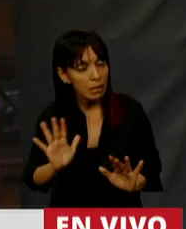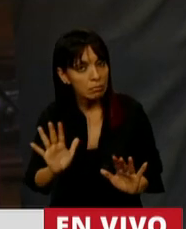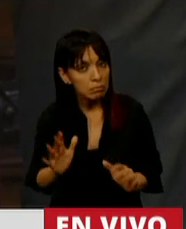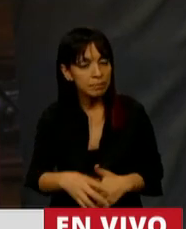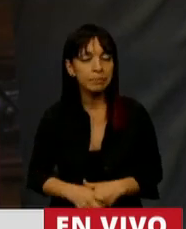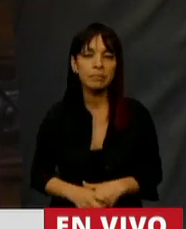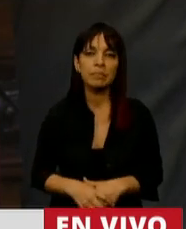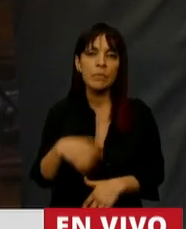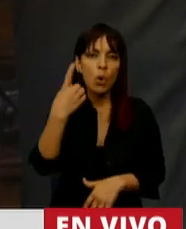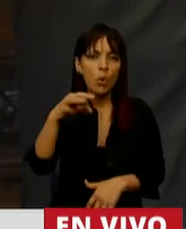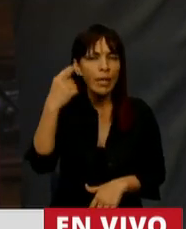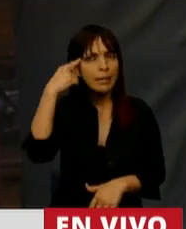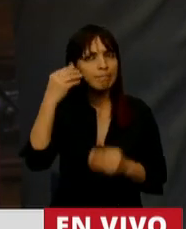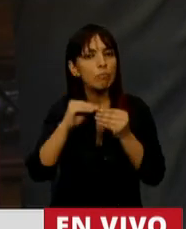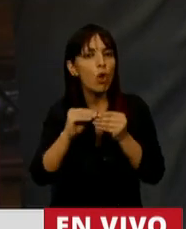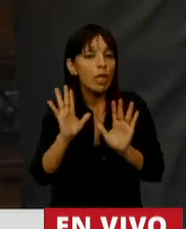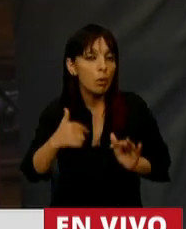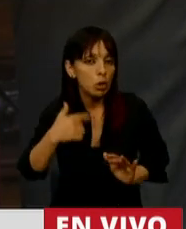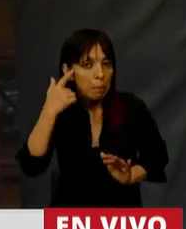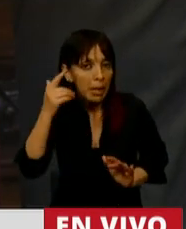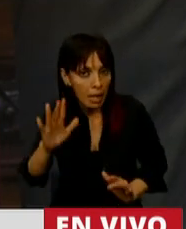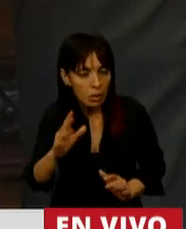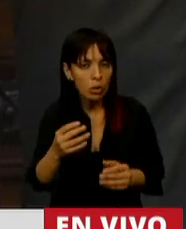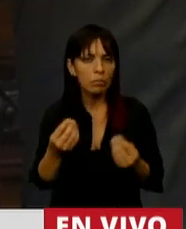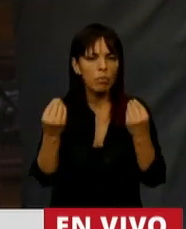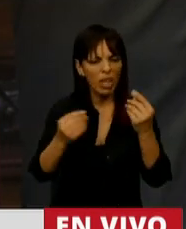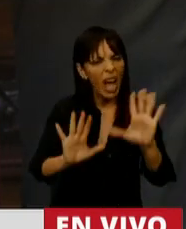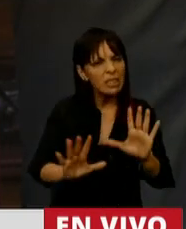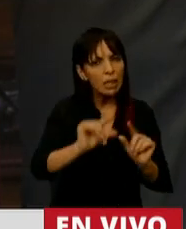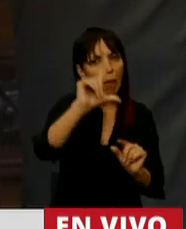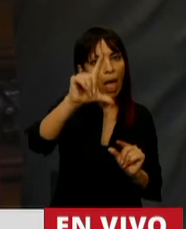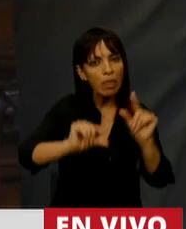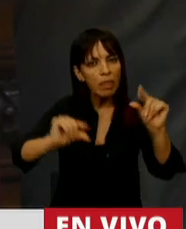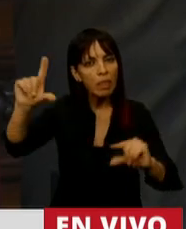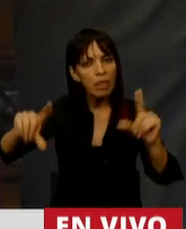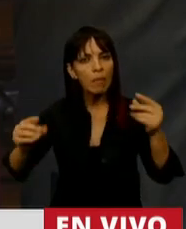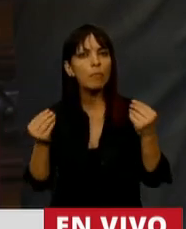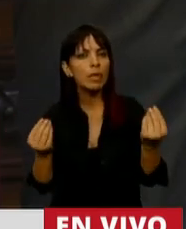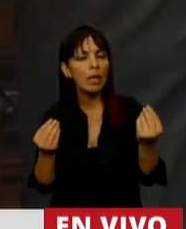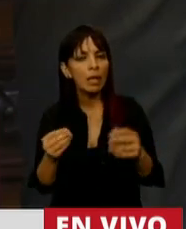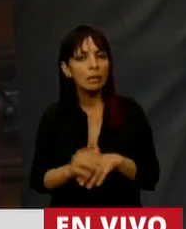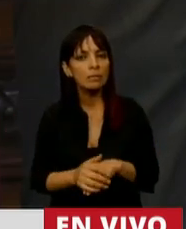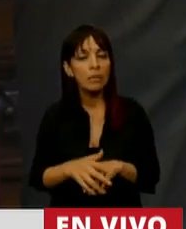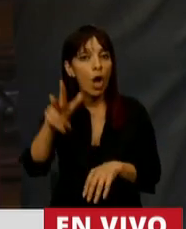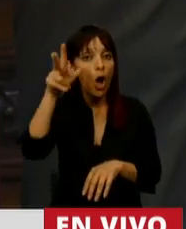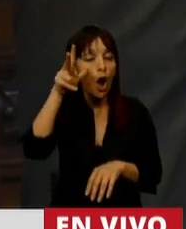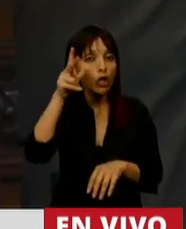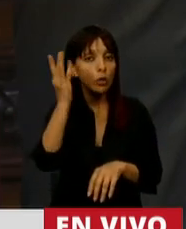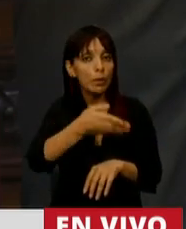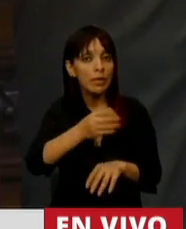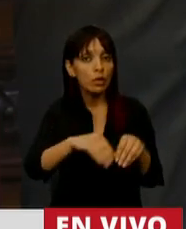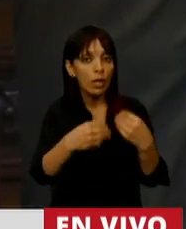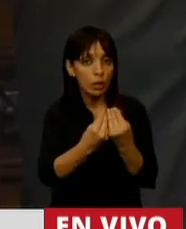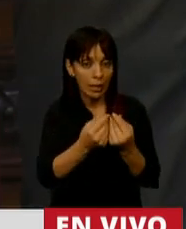presidente. Y el único argumento que encuentro para entender por qué esta discrecionalidad, por qué un 8% del total del presupuesto,